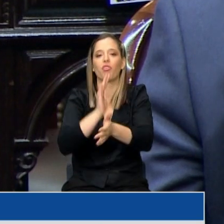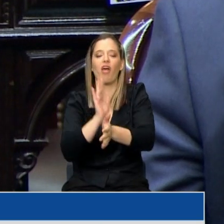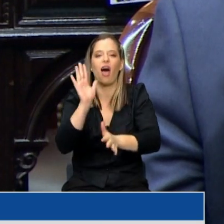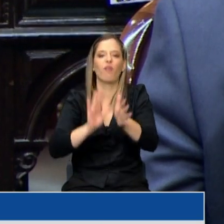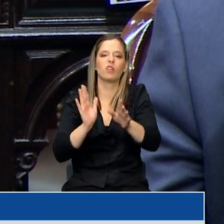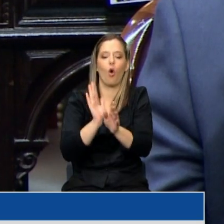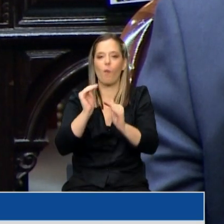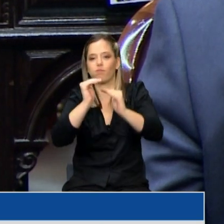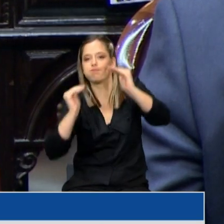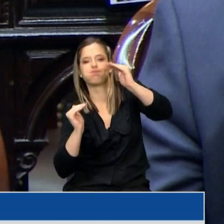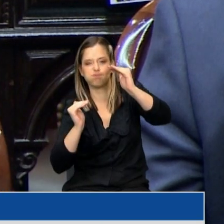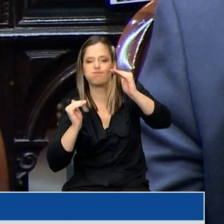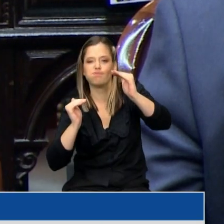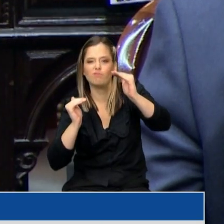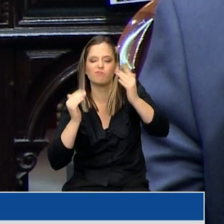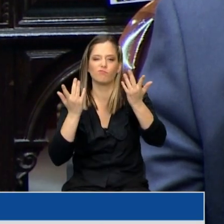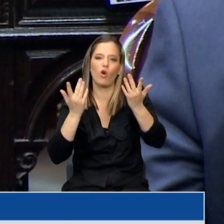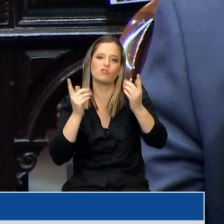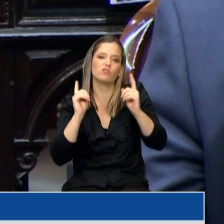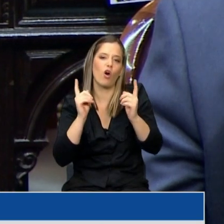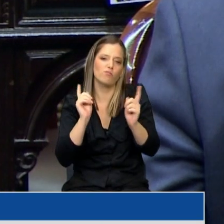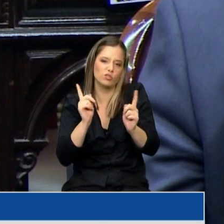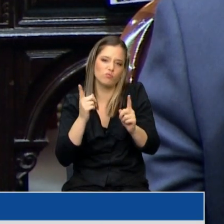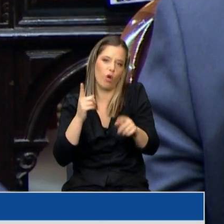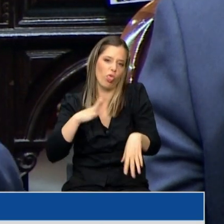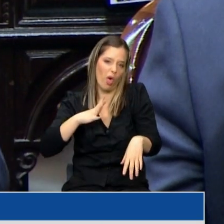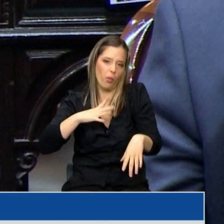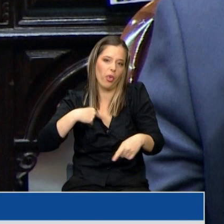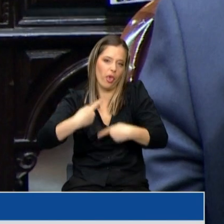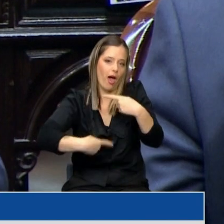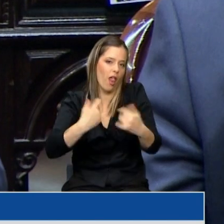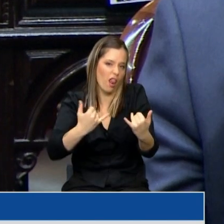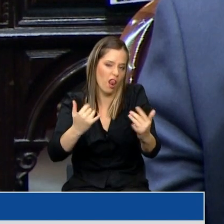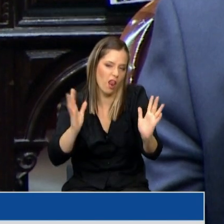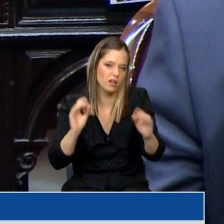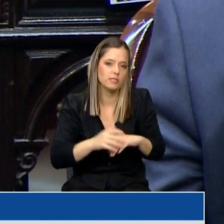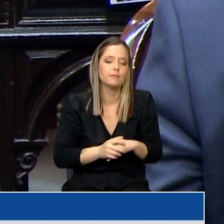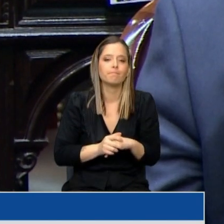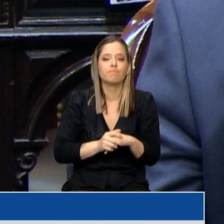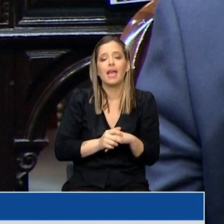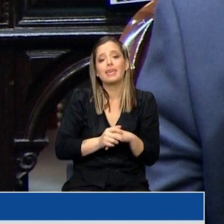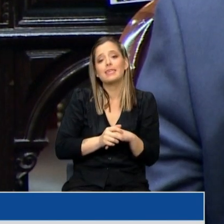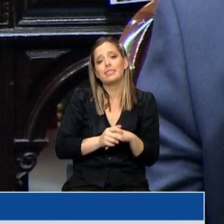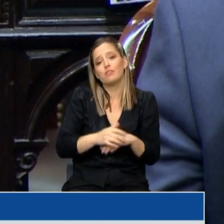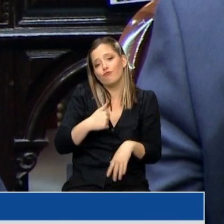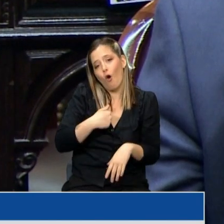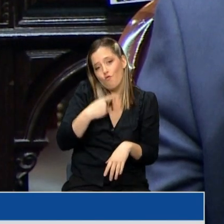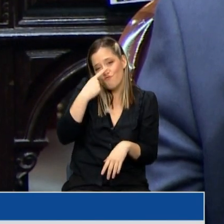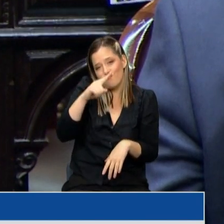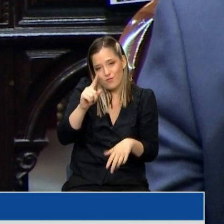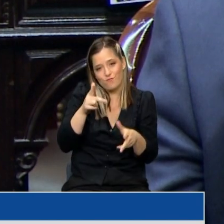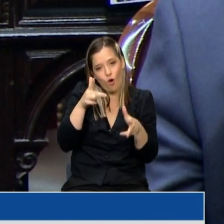iguales que cualquier tipo de persona que ha venido a este mundo. Y quiero